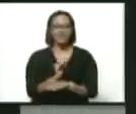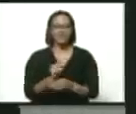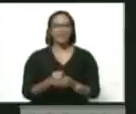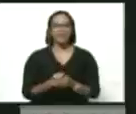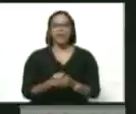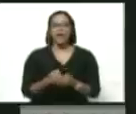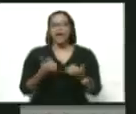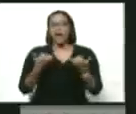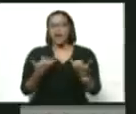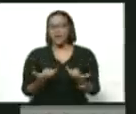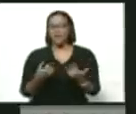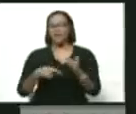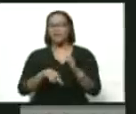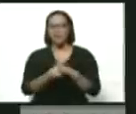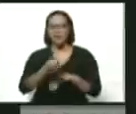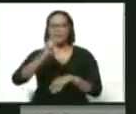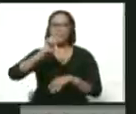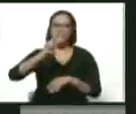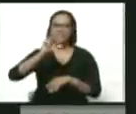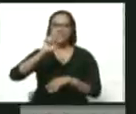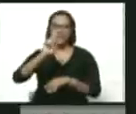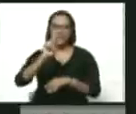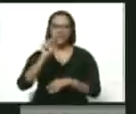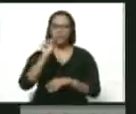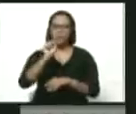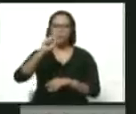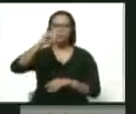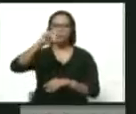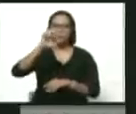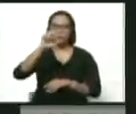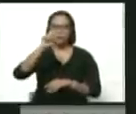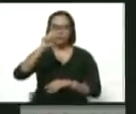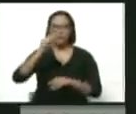vamos con las 3R.net